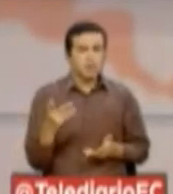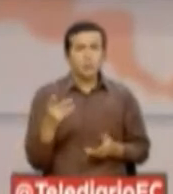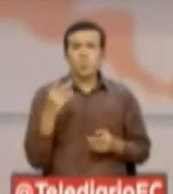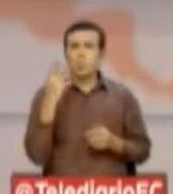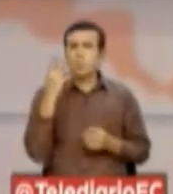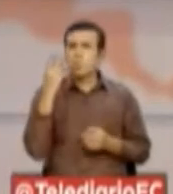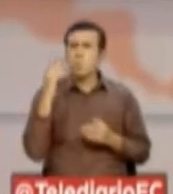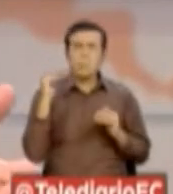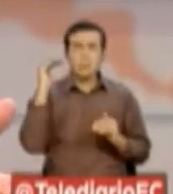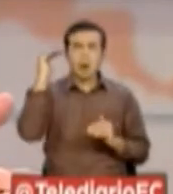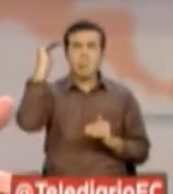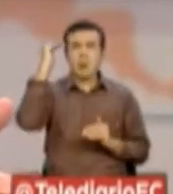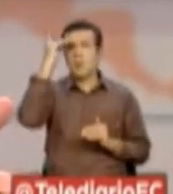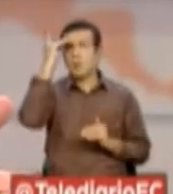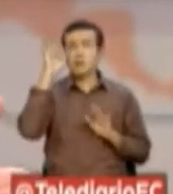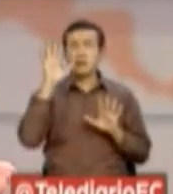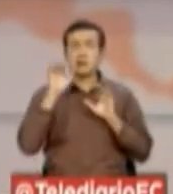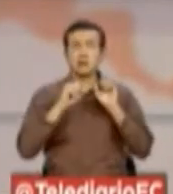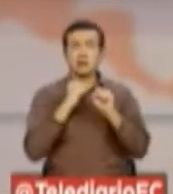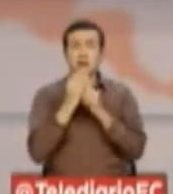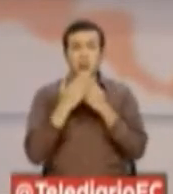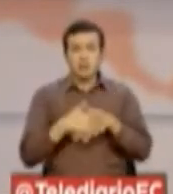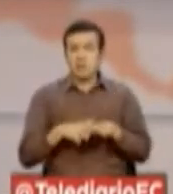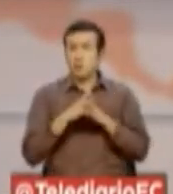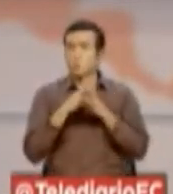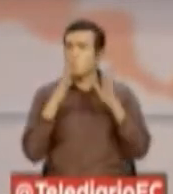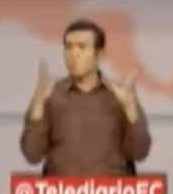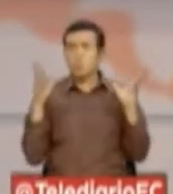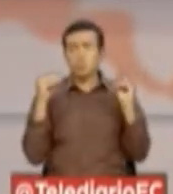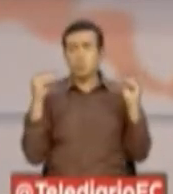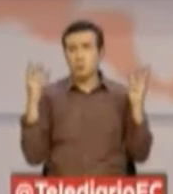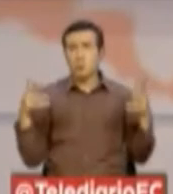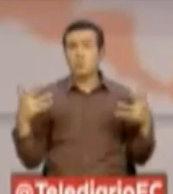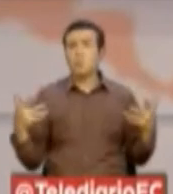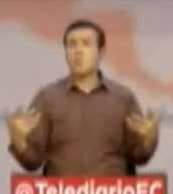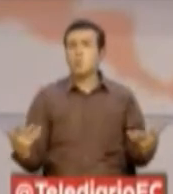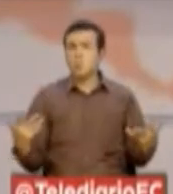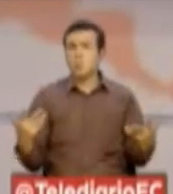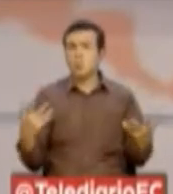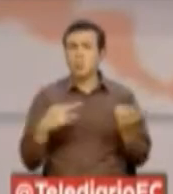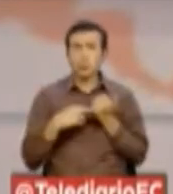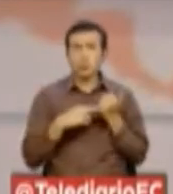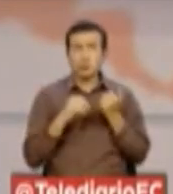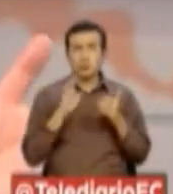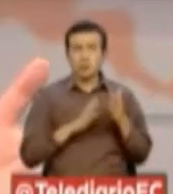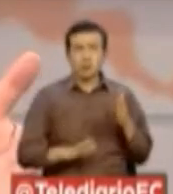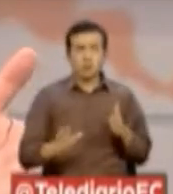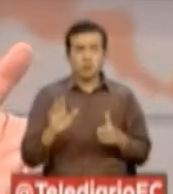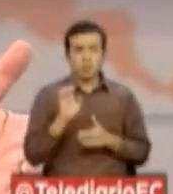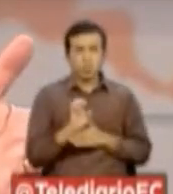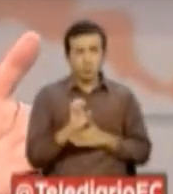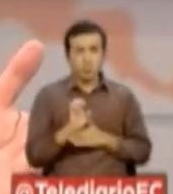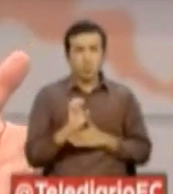endeudamiento en diez años después de haber recibido la más alta proporción de recursos que el ecuador ha tenido nunca nos